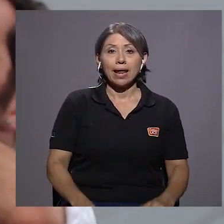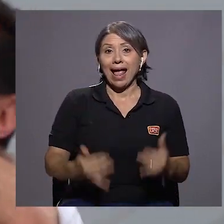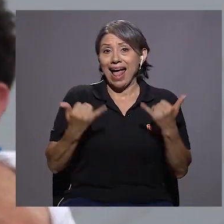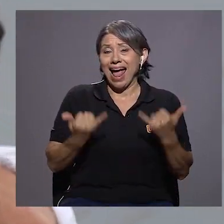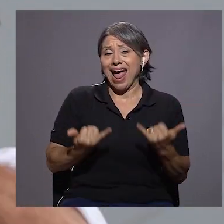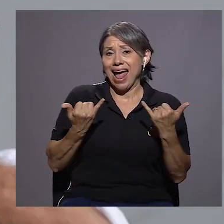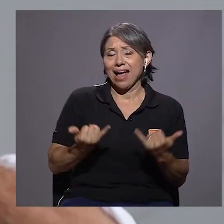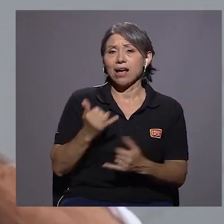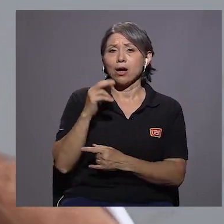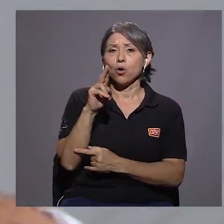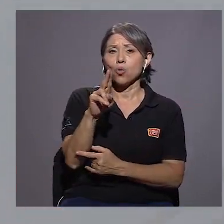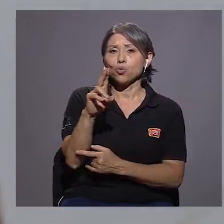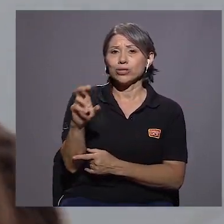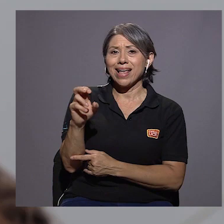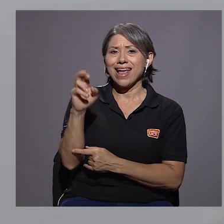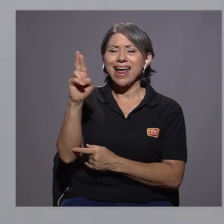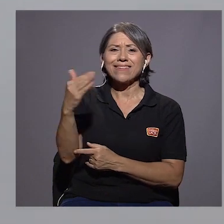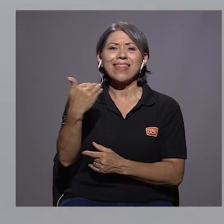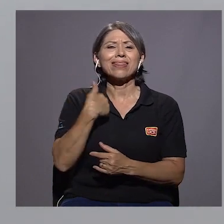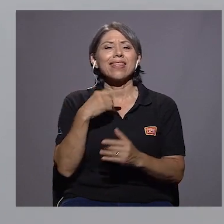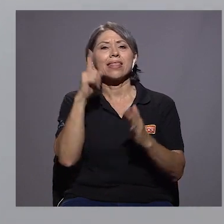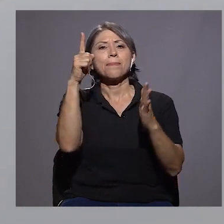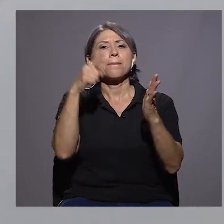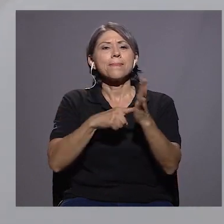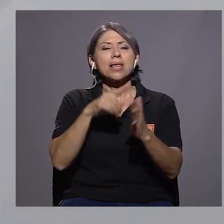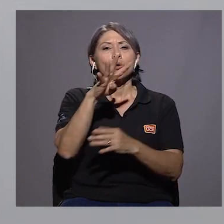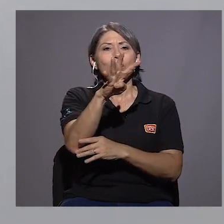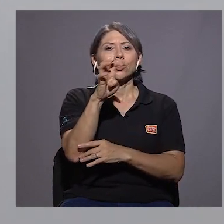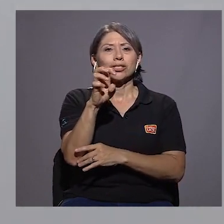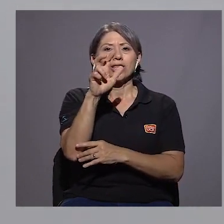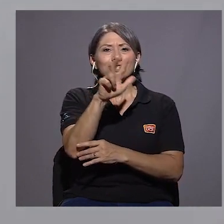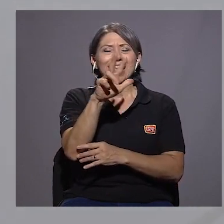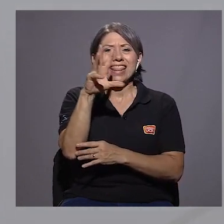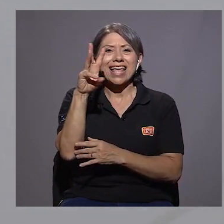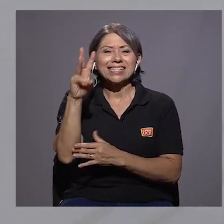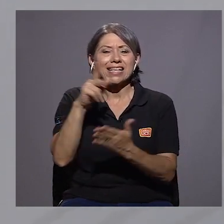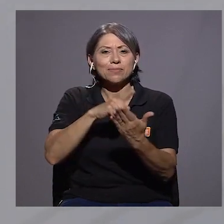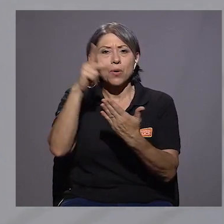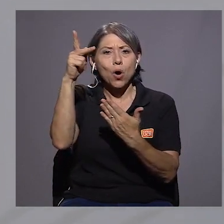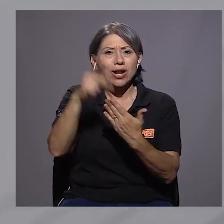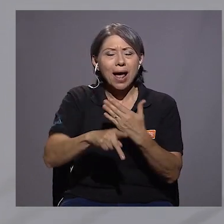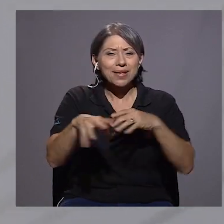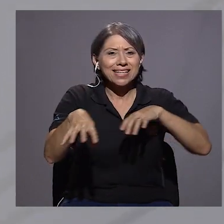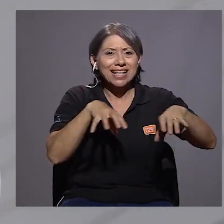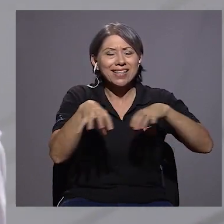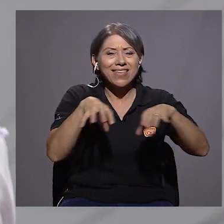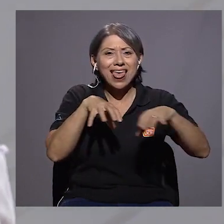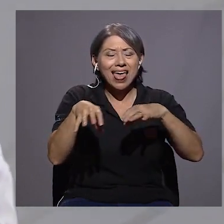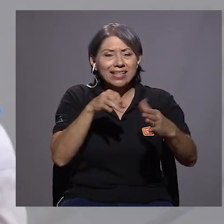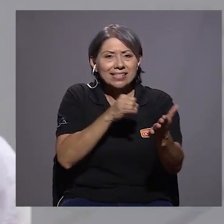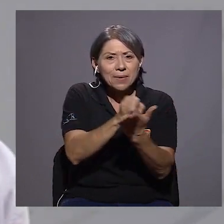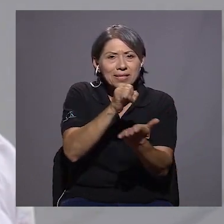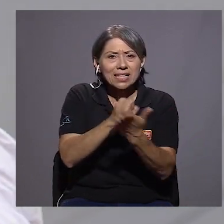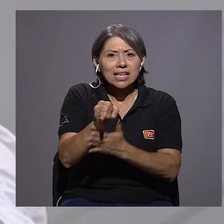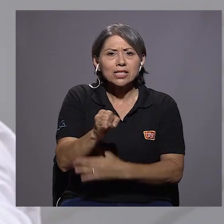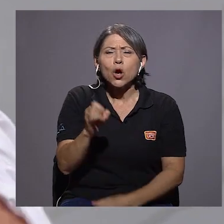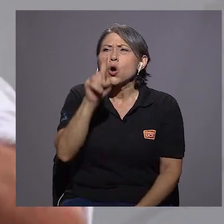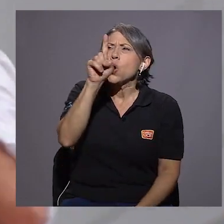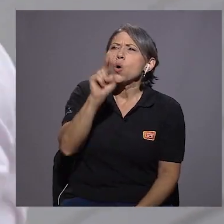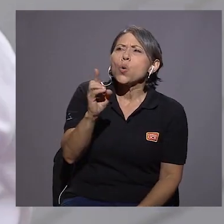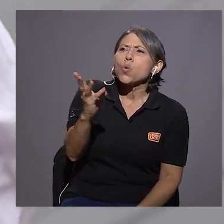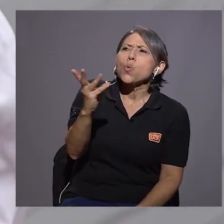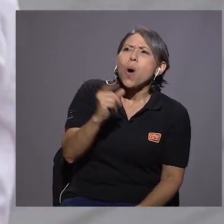Actualmente la UCR cuenta con 1.436 programas y actividades de